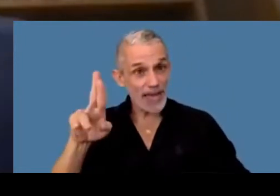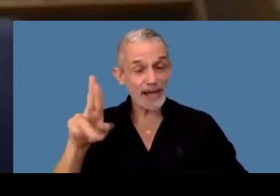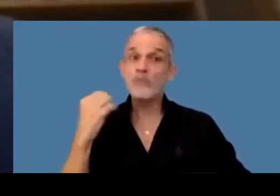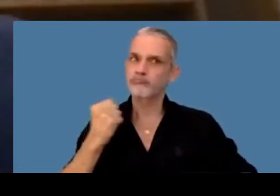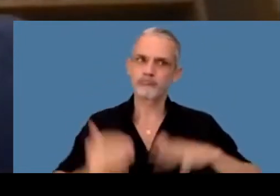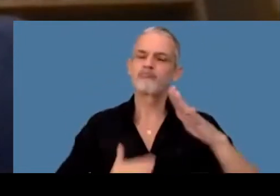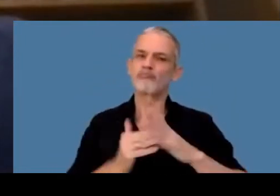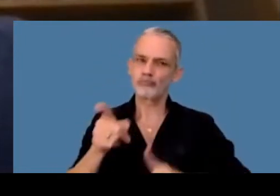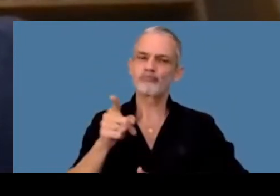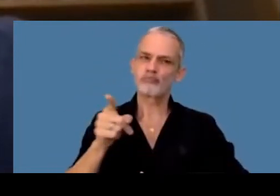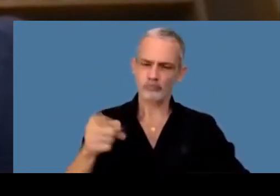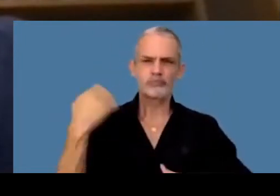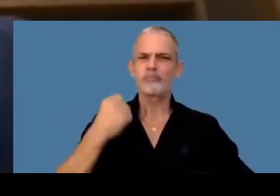relevante,